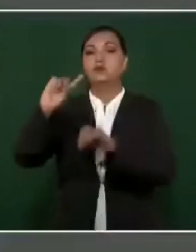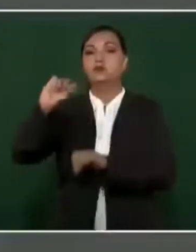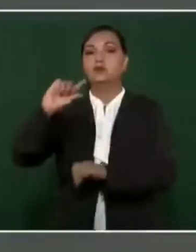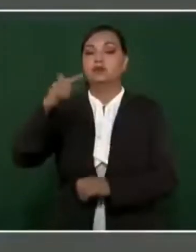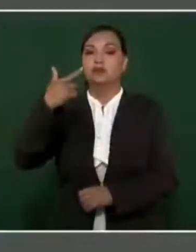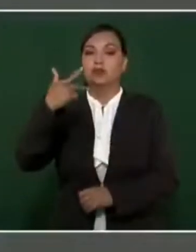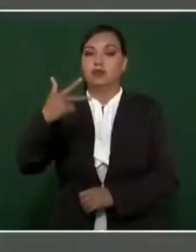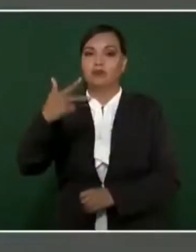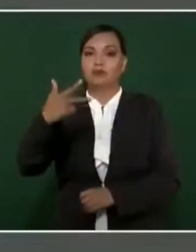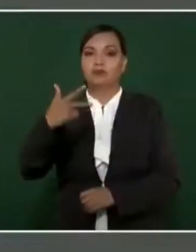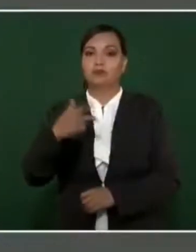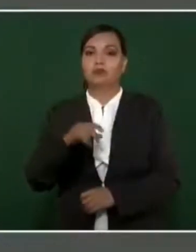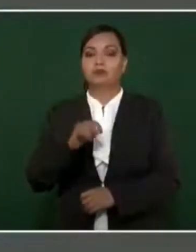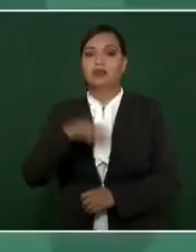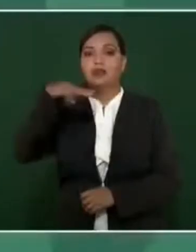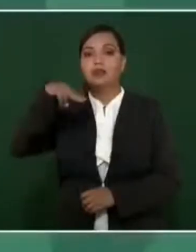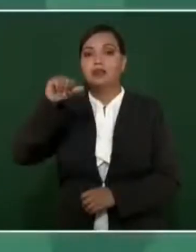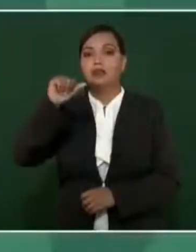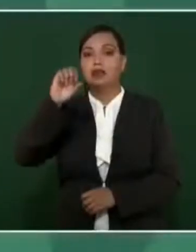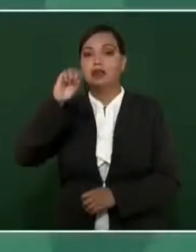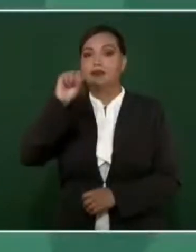era yo comunista,